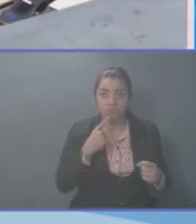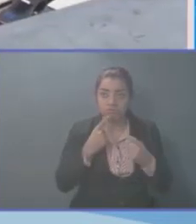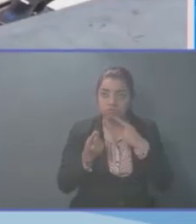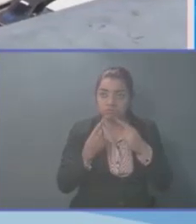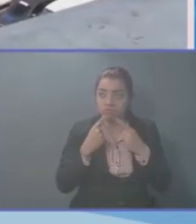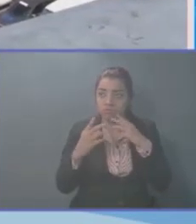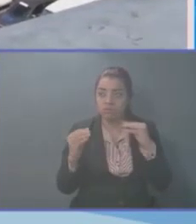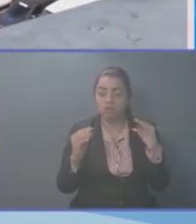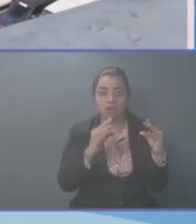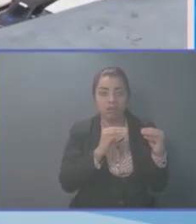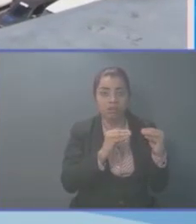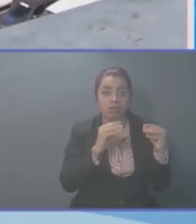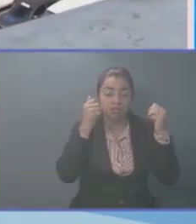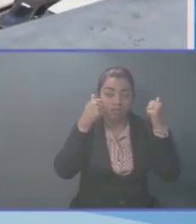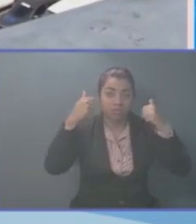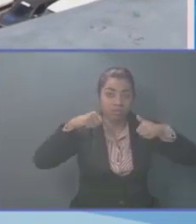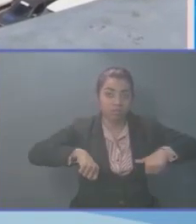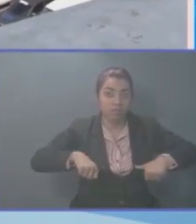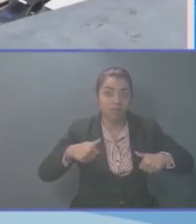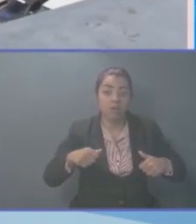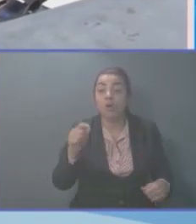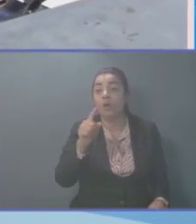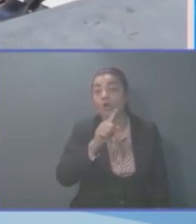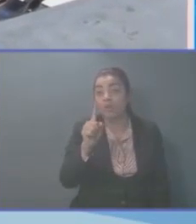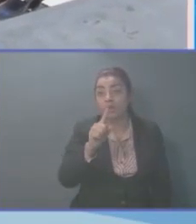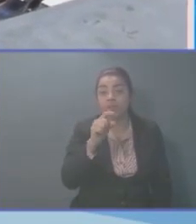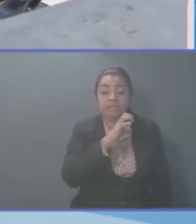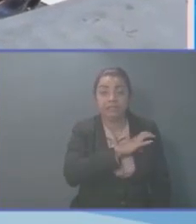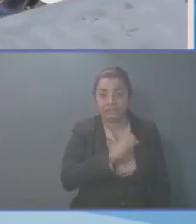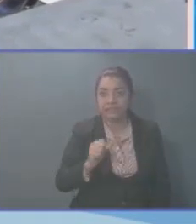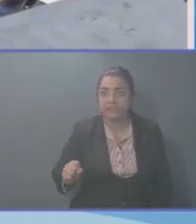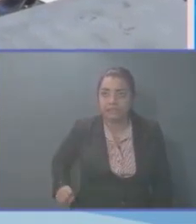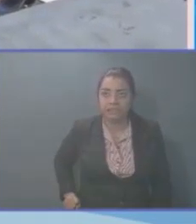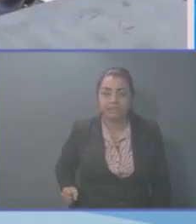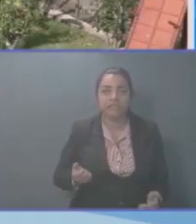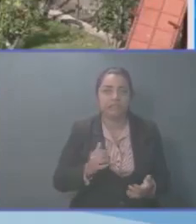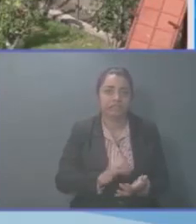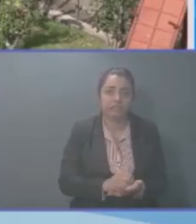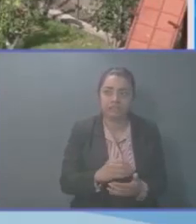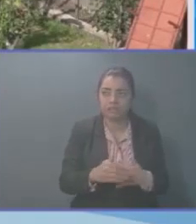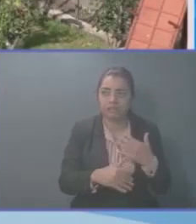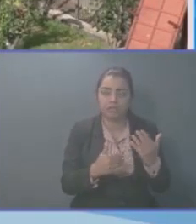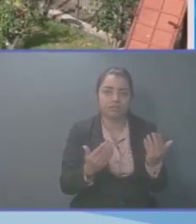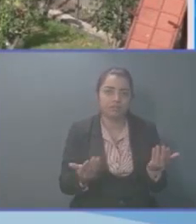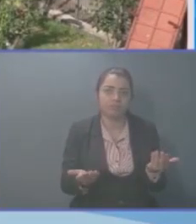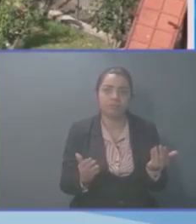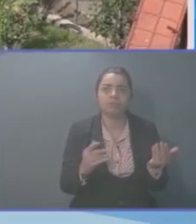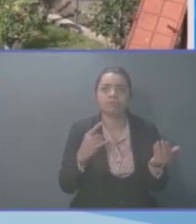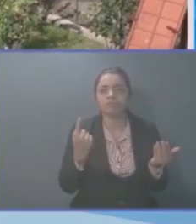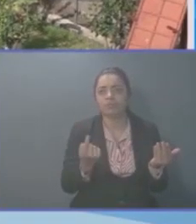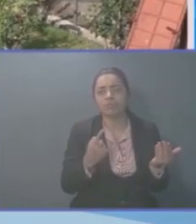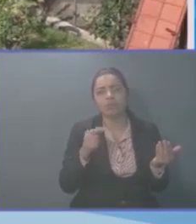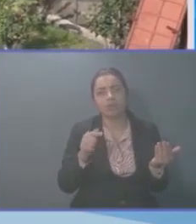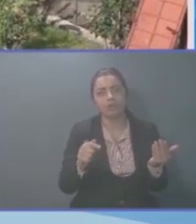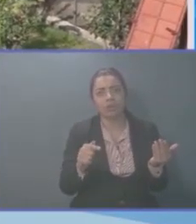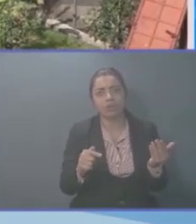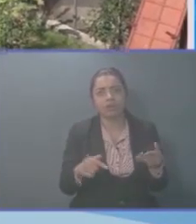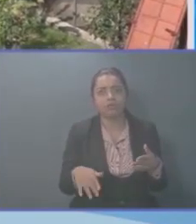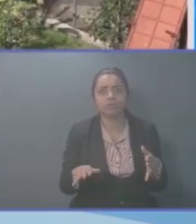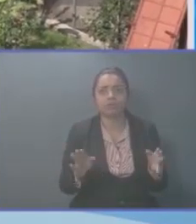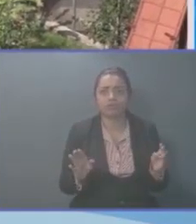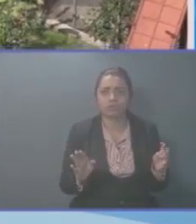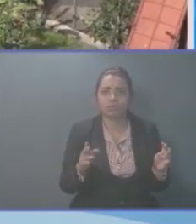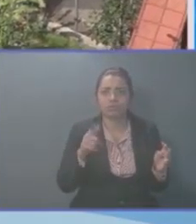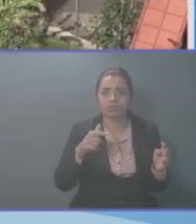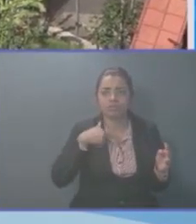de consenso, y no convertir a El Salvador otra vez en un permanente conflicto solamente porque yo no